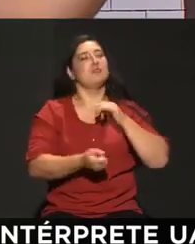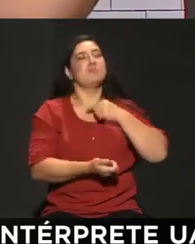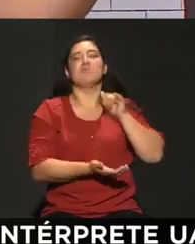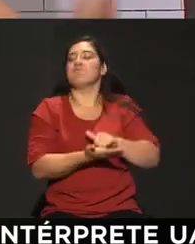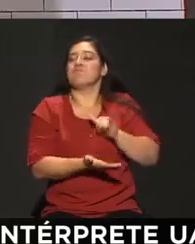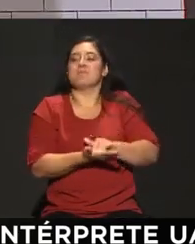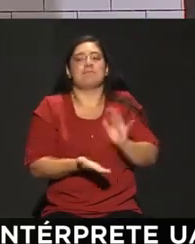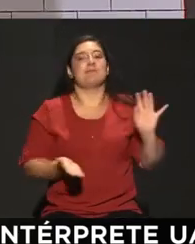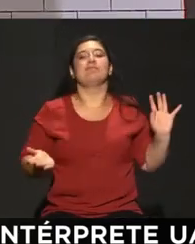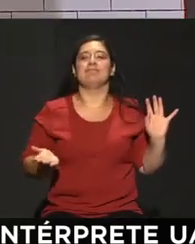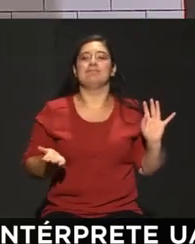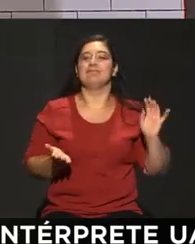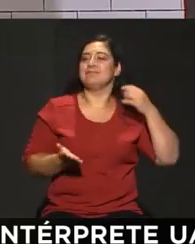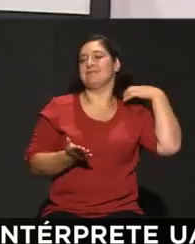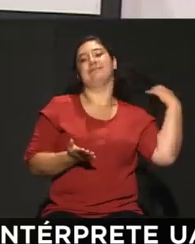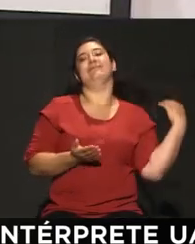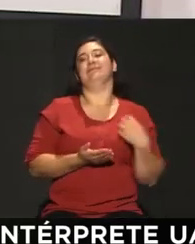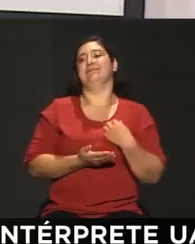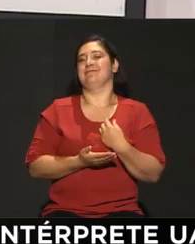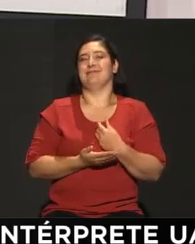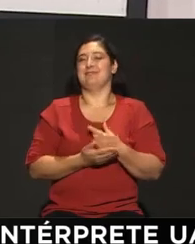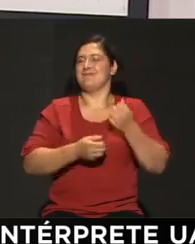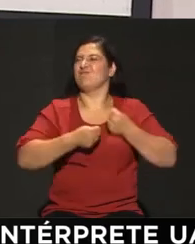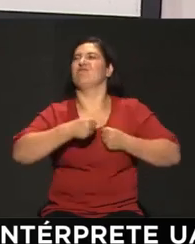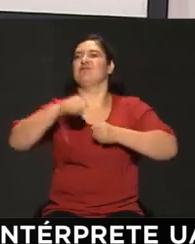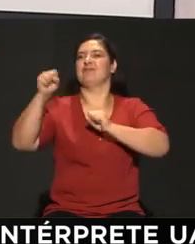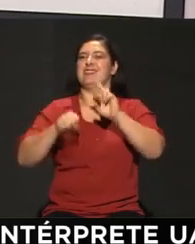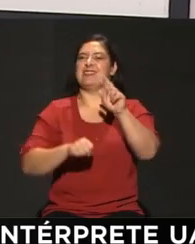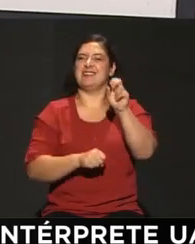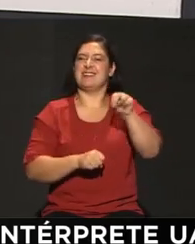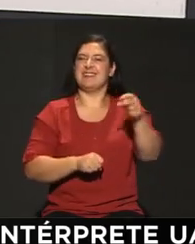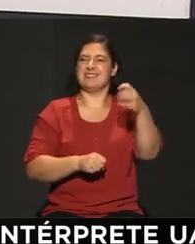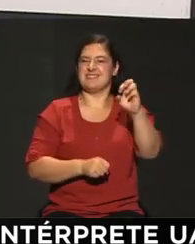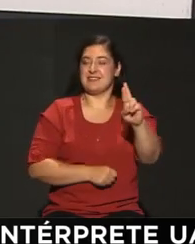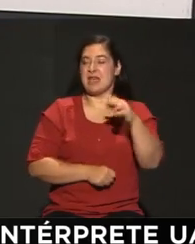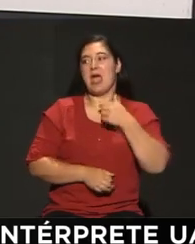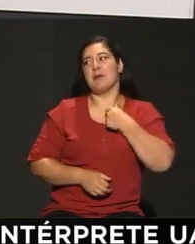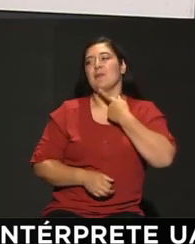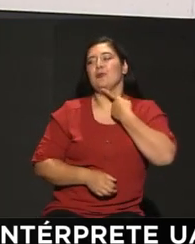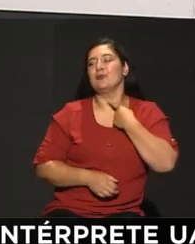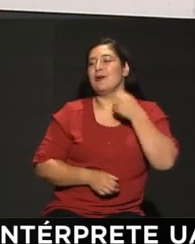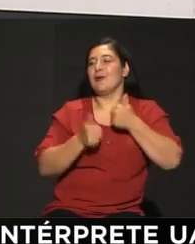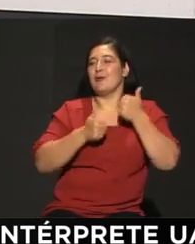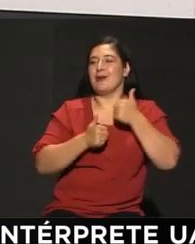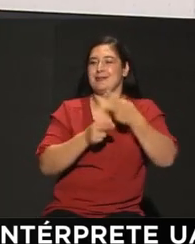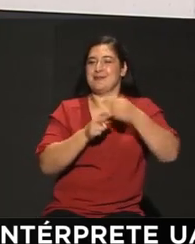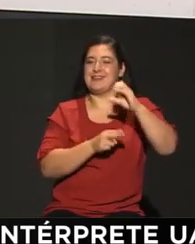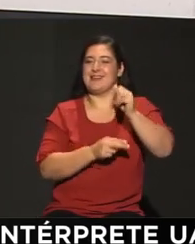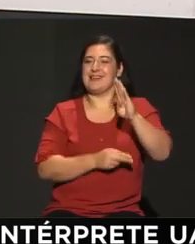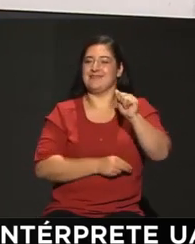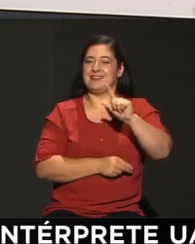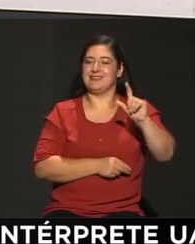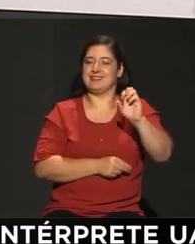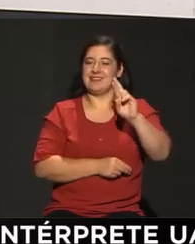misma. Listo. Bueno, yo voy a traer un superhéroe de los Caballeros del Zodiaco, ¿cierto? Es más, lo bueno es que como ya existen